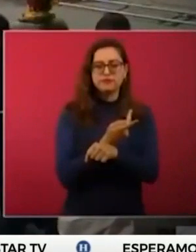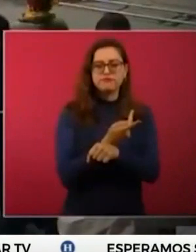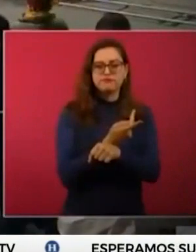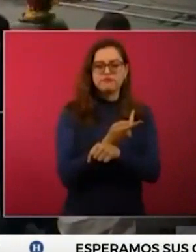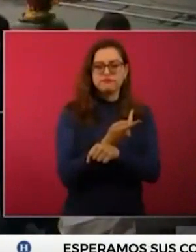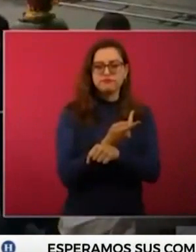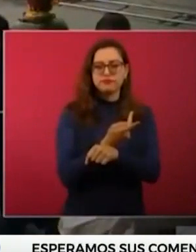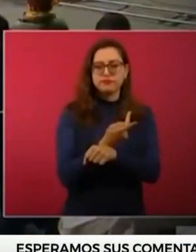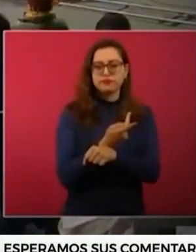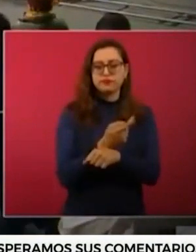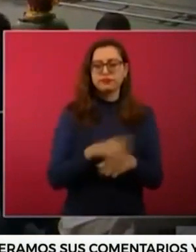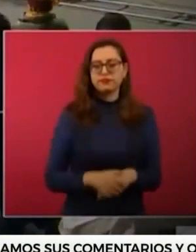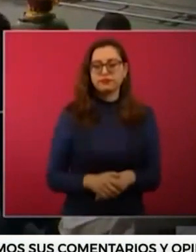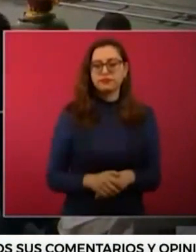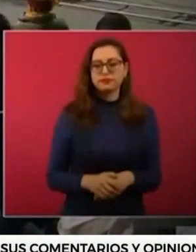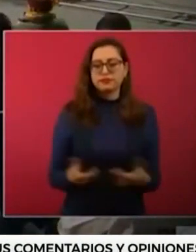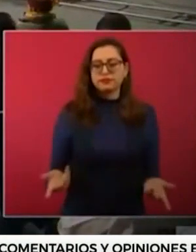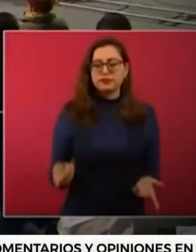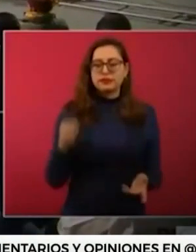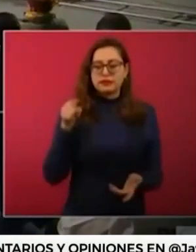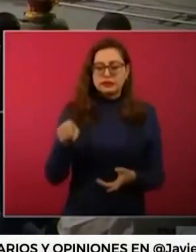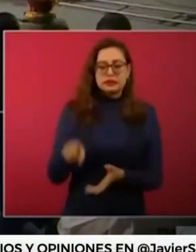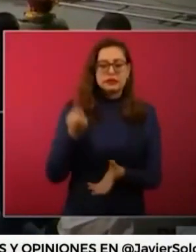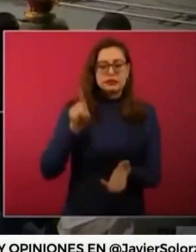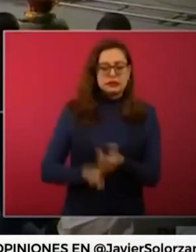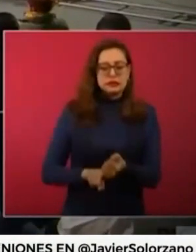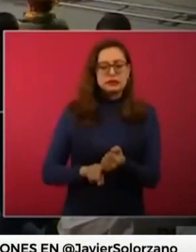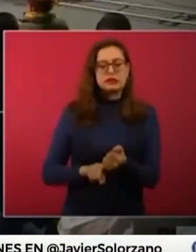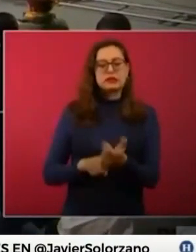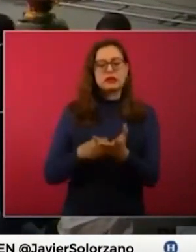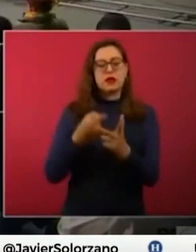reinicio de las antiguas actividades de